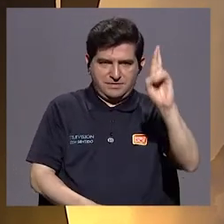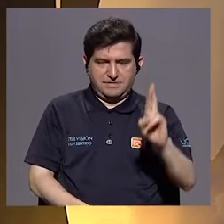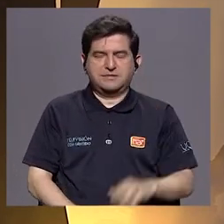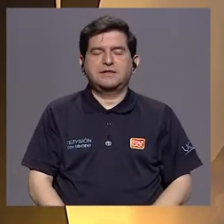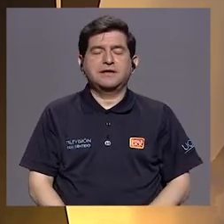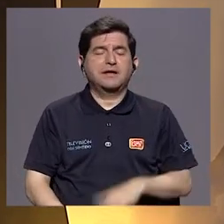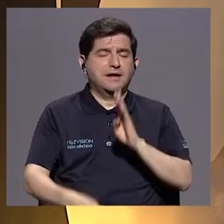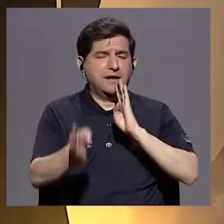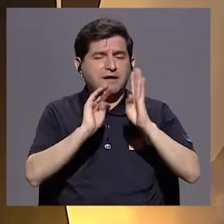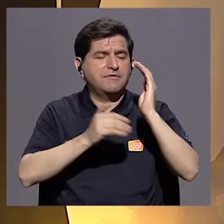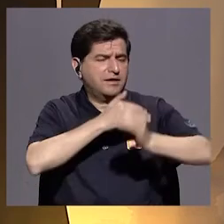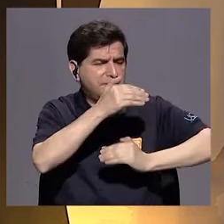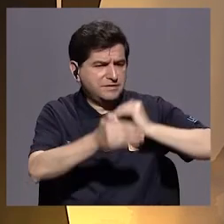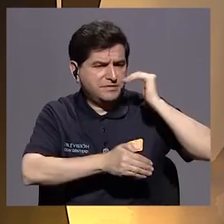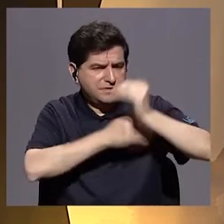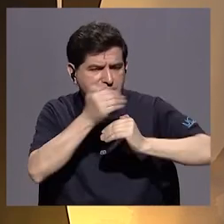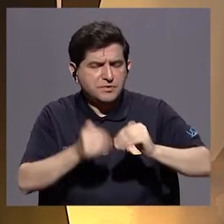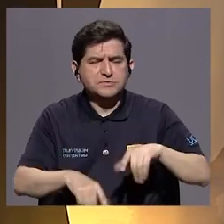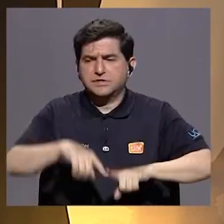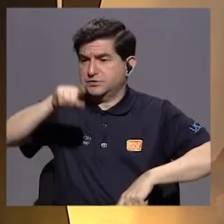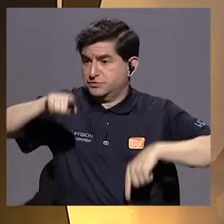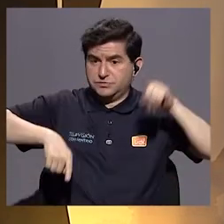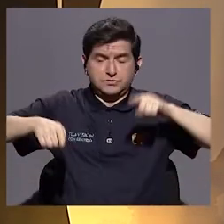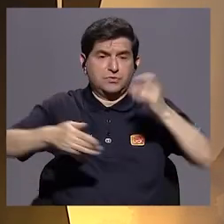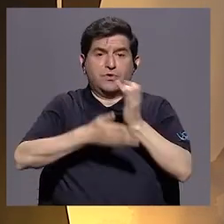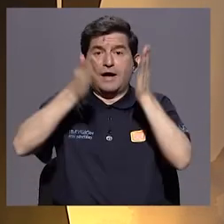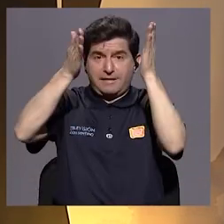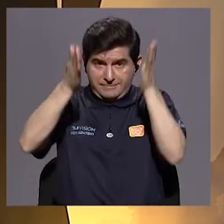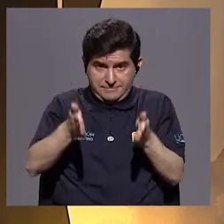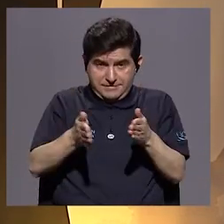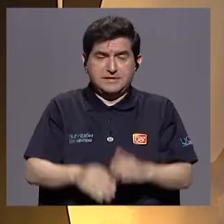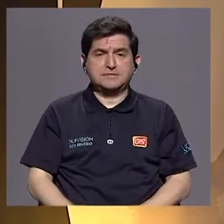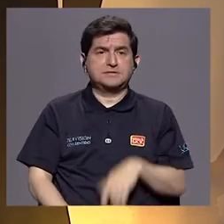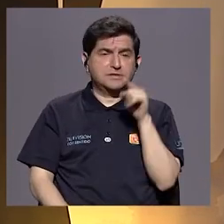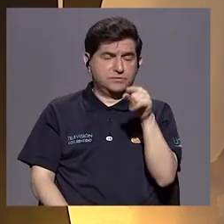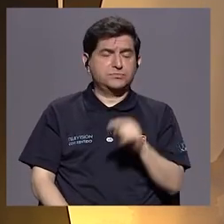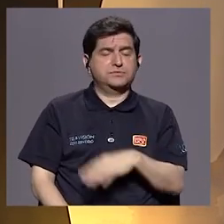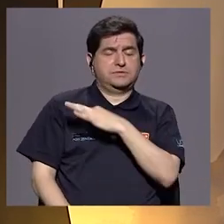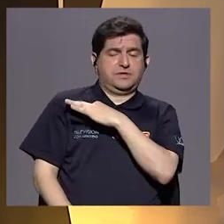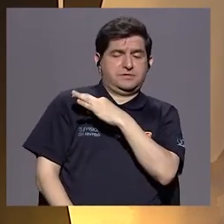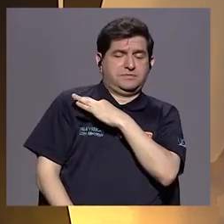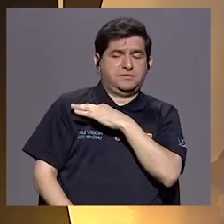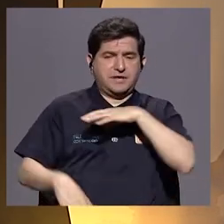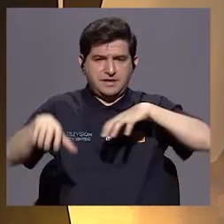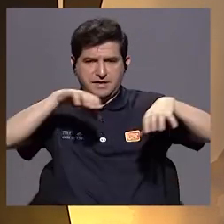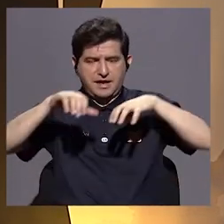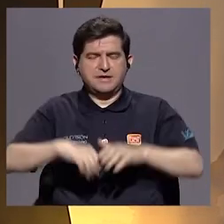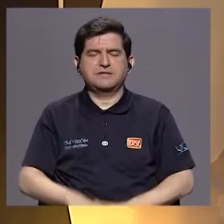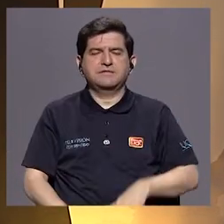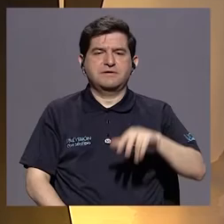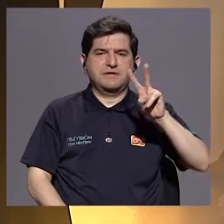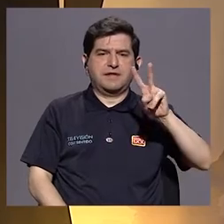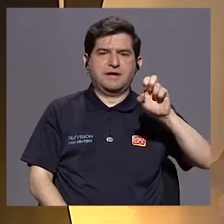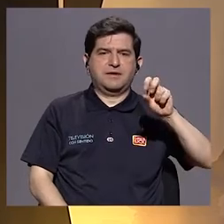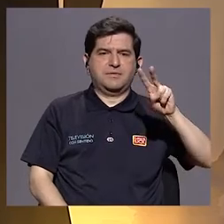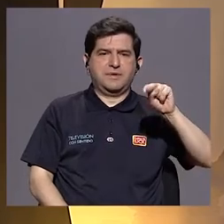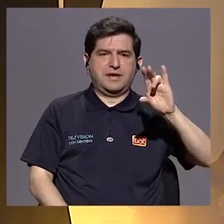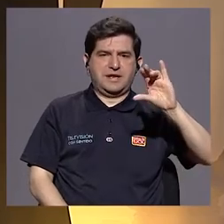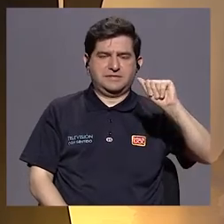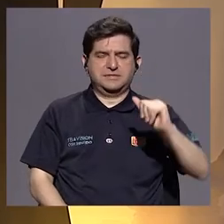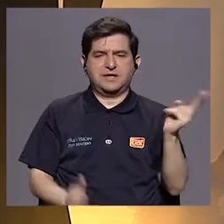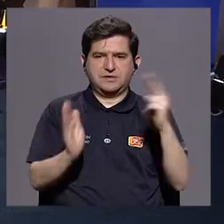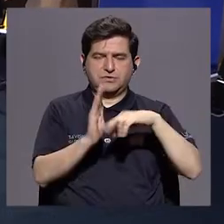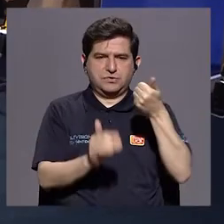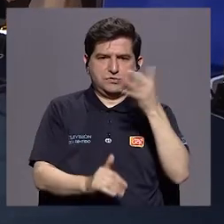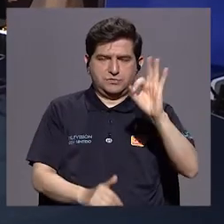hablando paz sobre el proceso y la diversidad de artistas que tienen ustedes invitados en la bienal de venecia de este 2019 pero